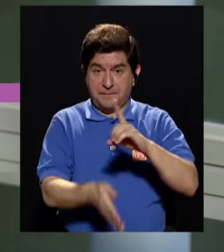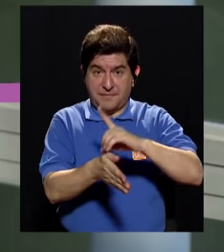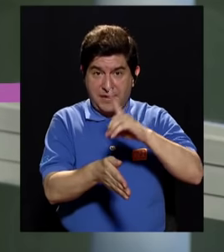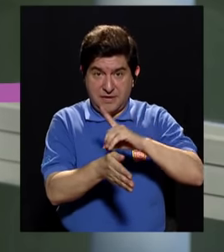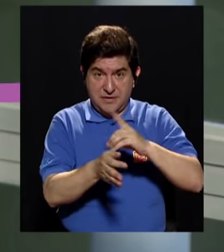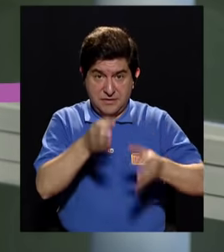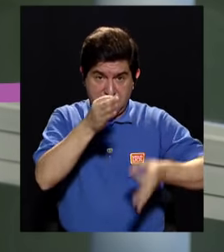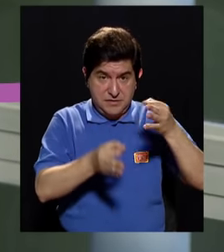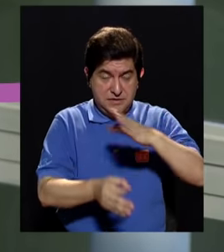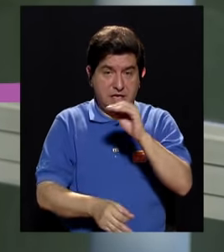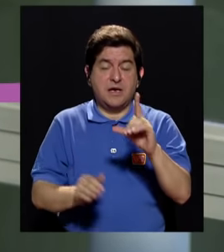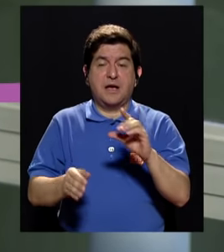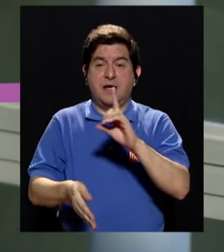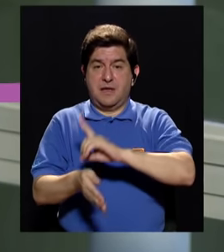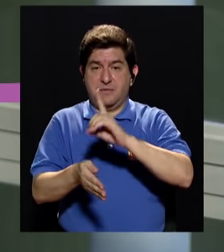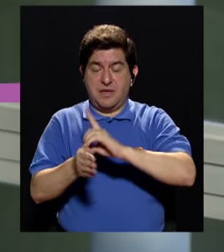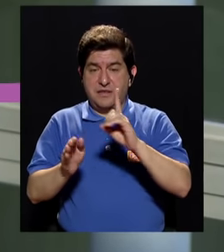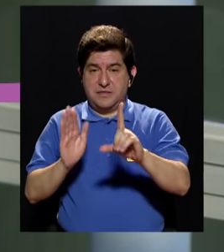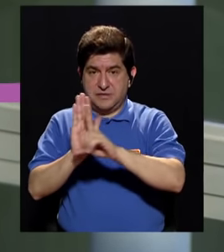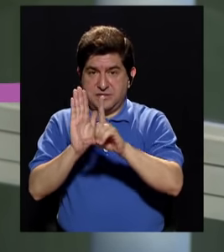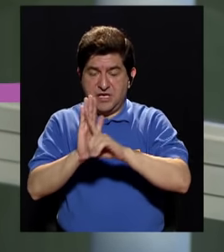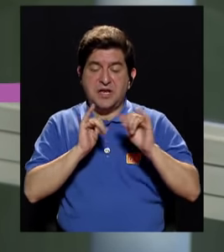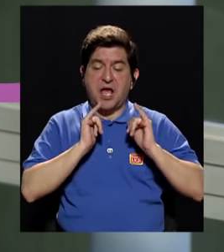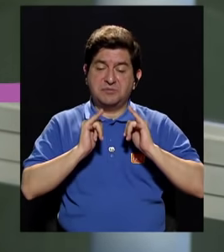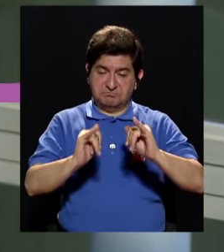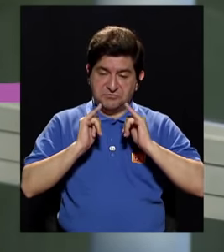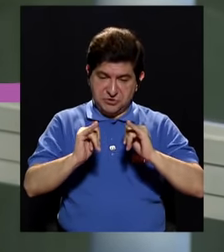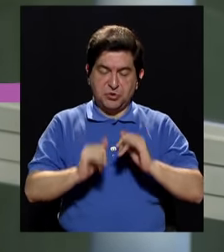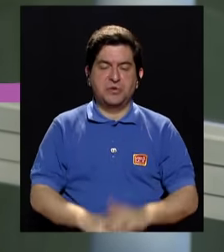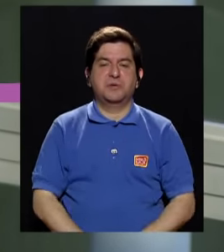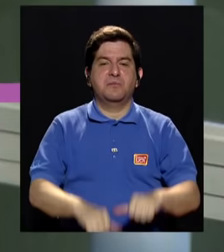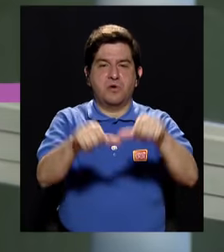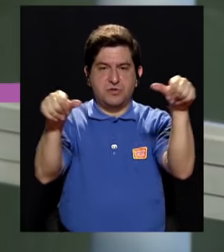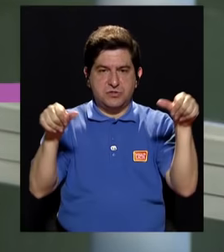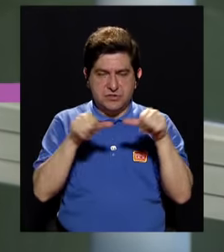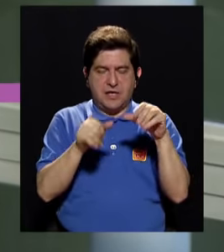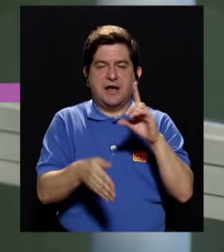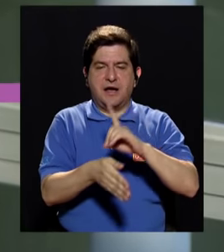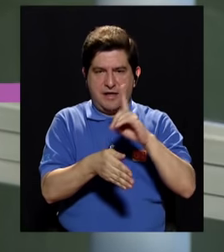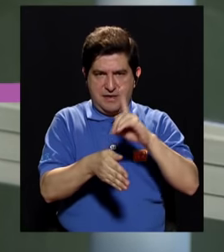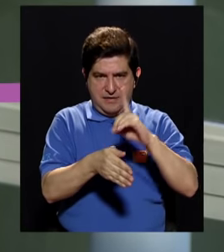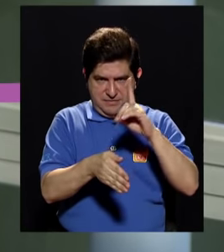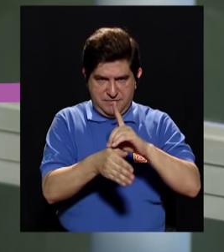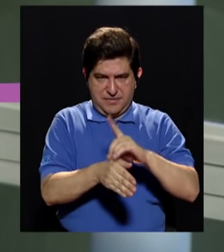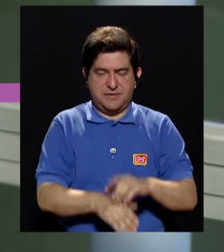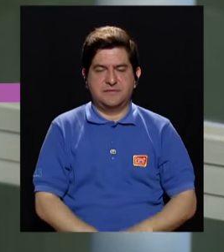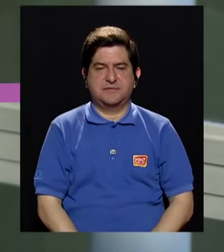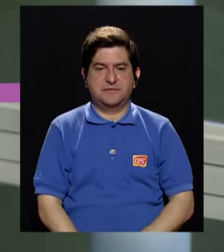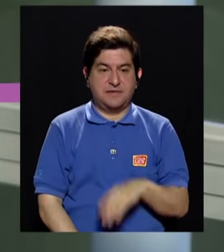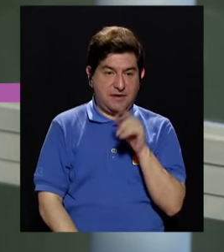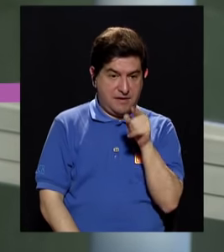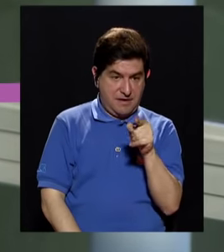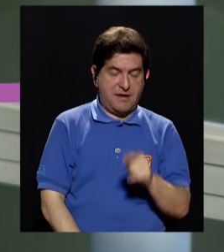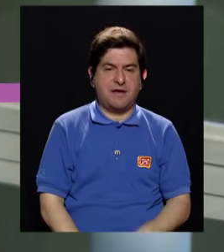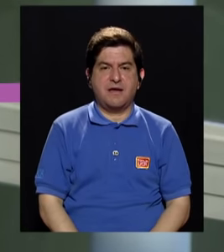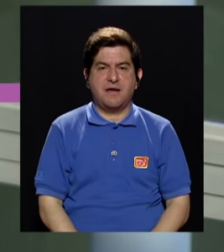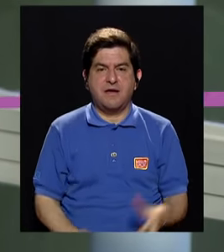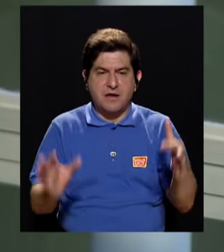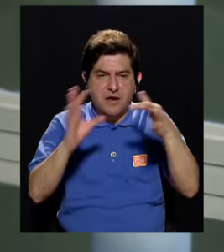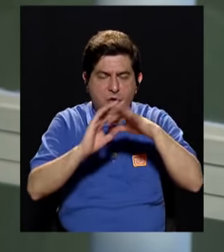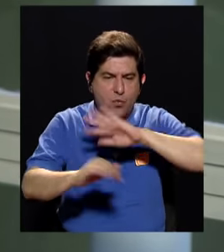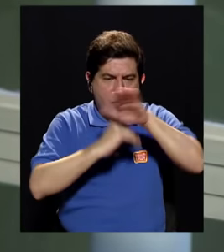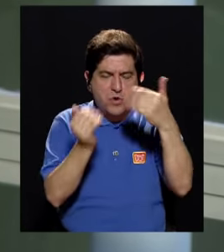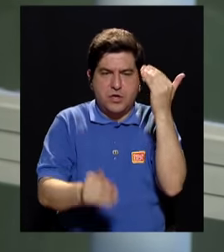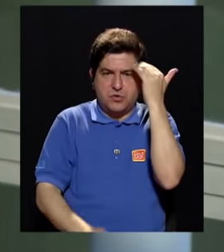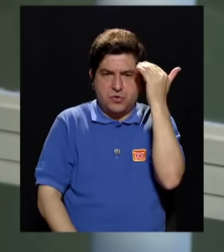medicina forense y medicina legal son sinónimos son una rama de la medicina es el área de la medicina que reúne